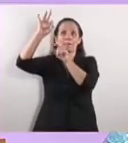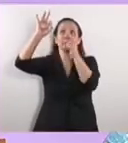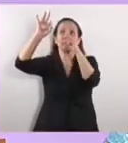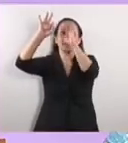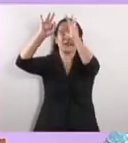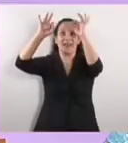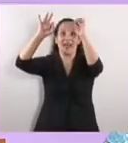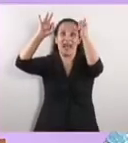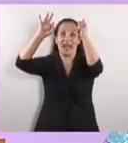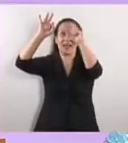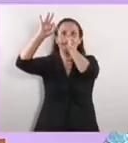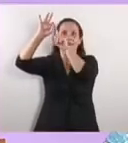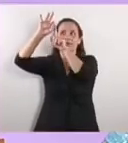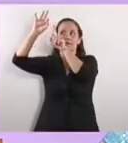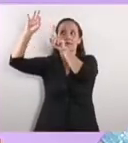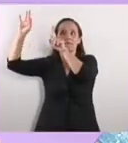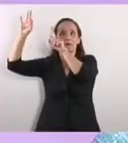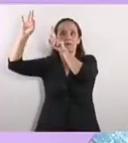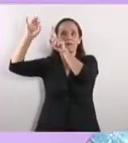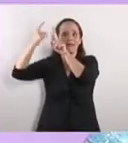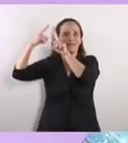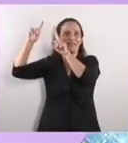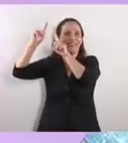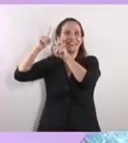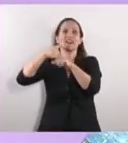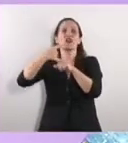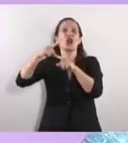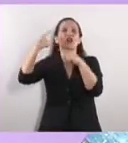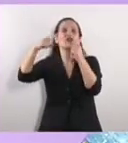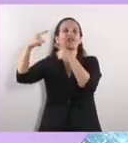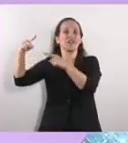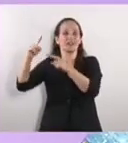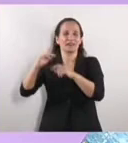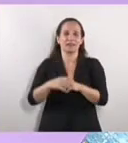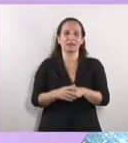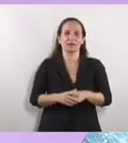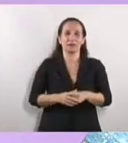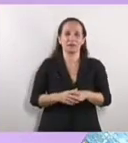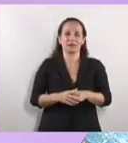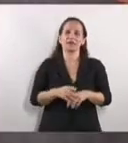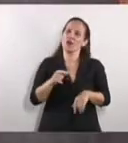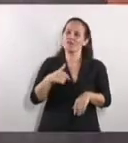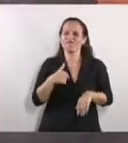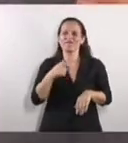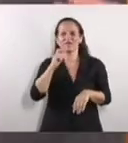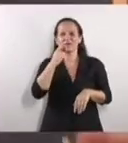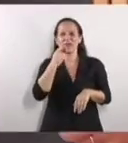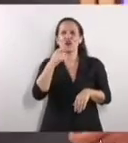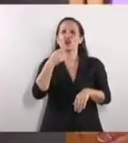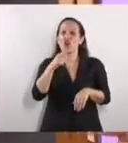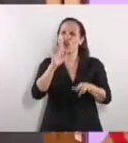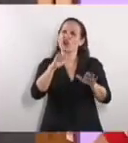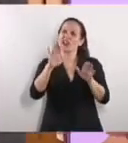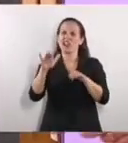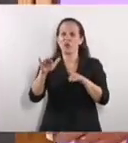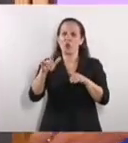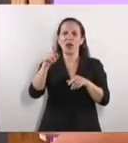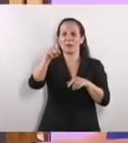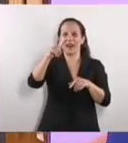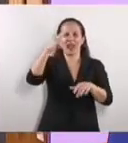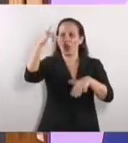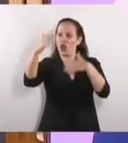Por eso los pinto de manera diferente. Y no, pero voy a usar el mismo color, porque si no estas cosas después, viste, como que